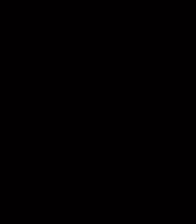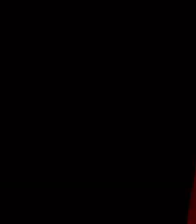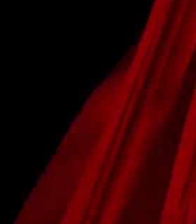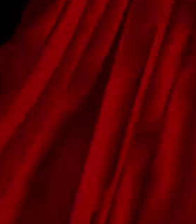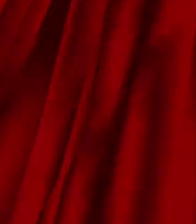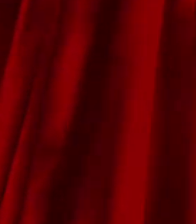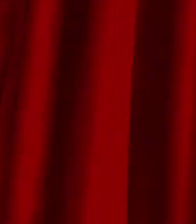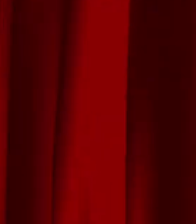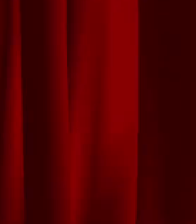¡Gracias!